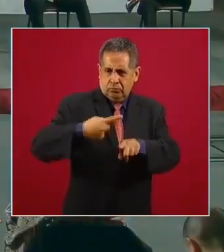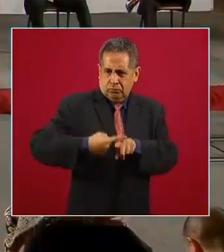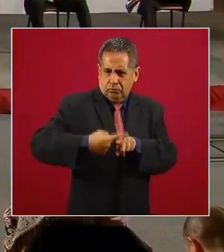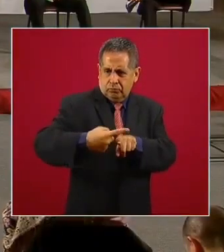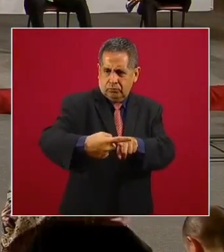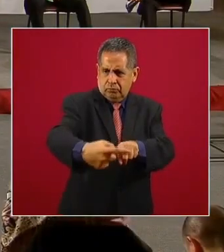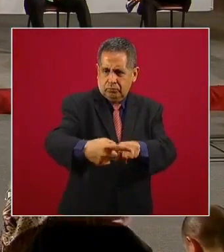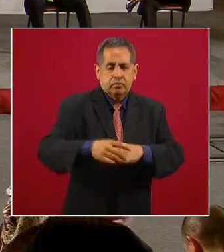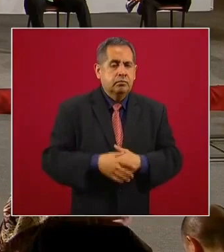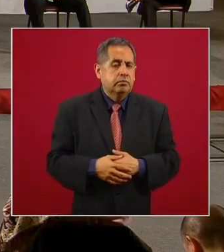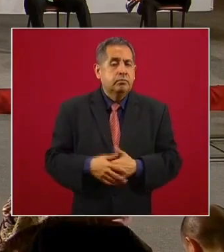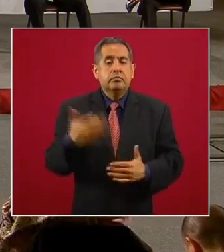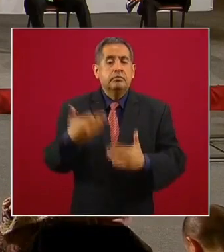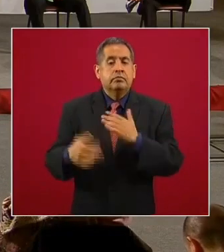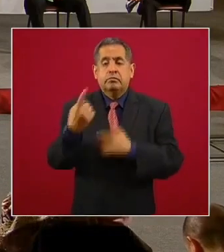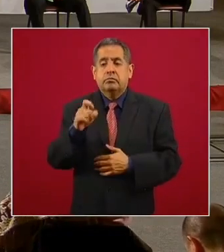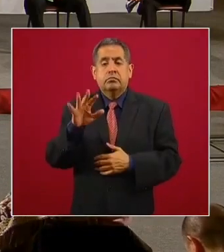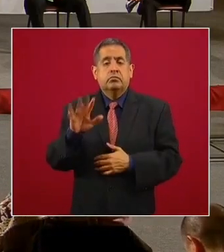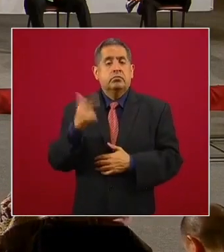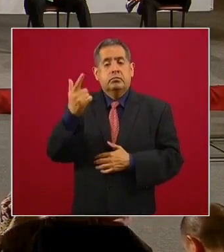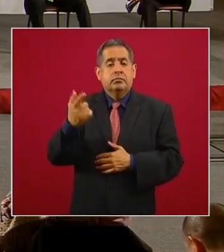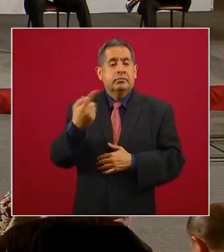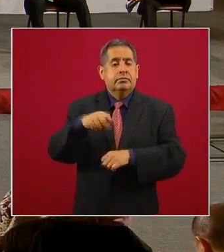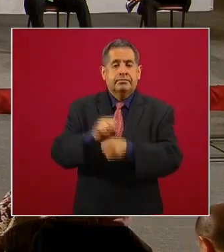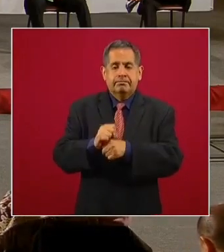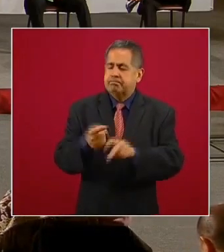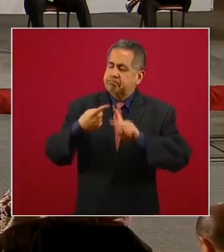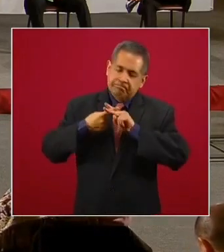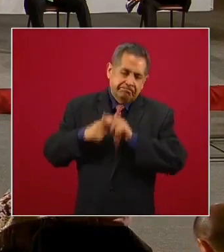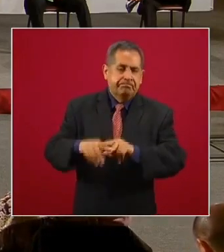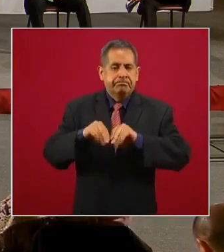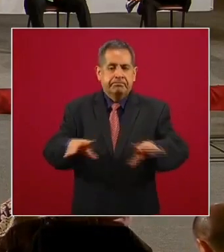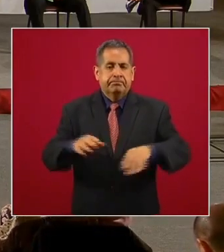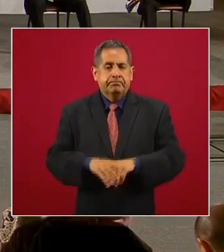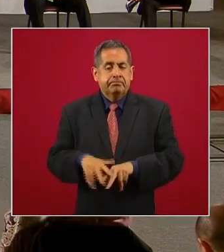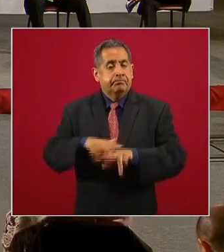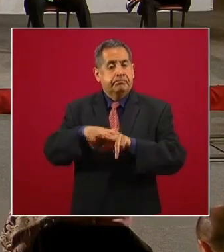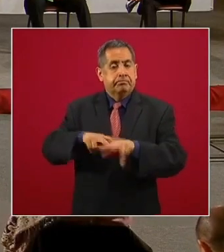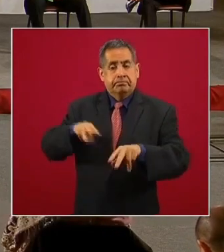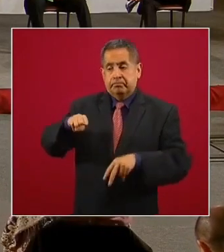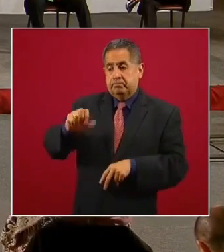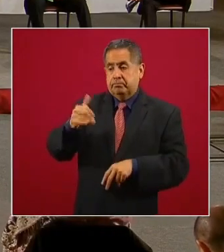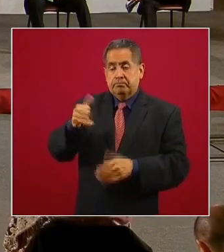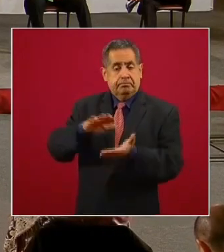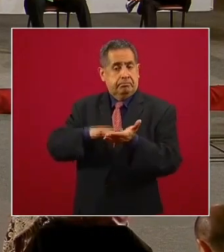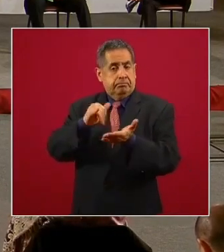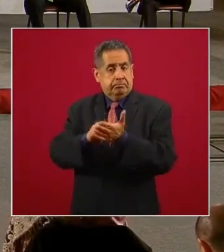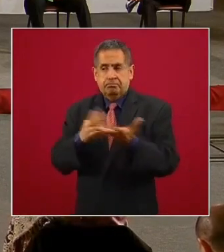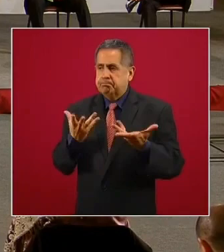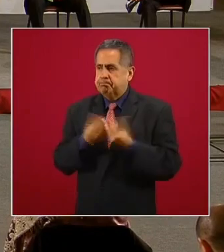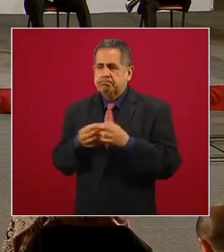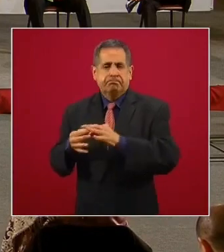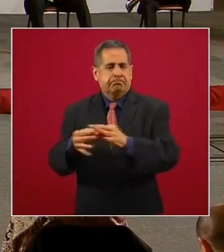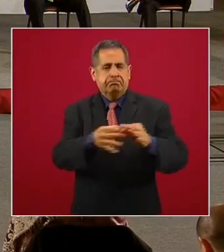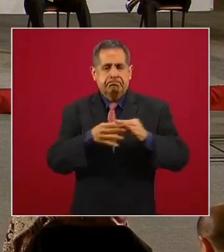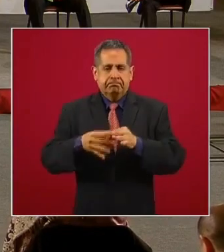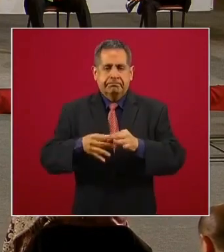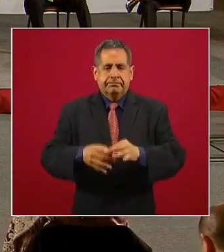Faltan 157 semanas para iniciar operaciones. El Tren Maya nos une. Gobierno de